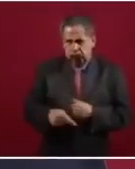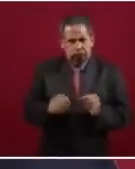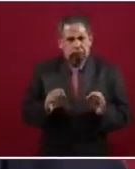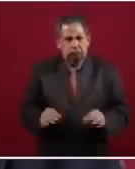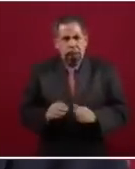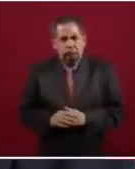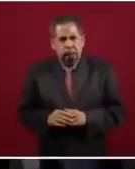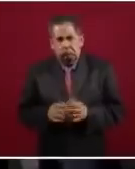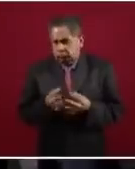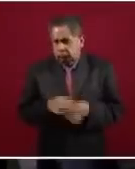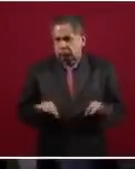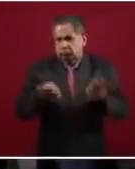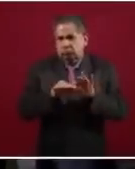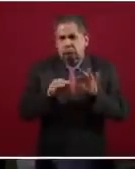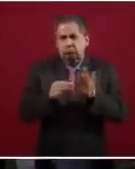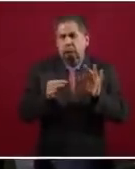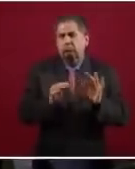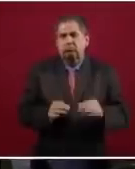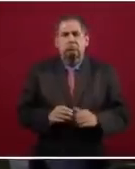Esto es importante